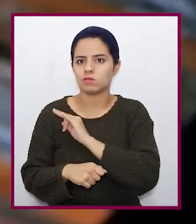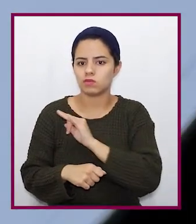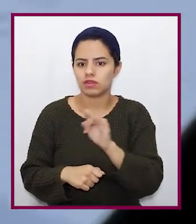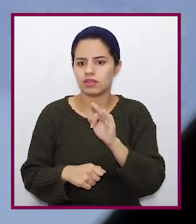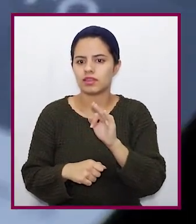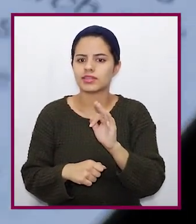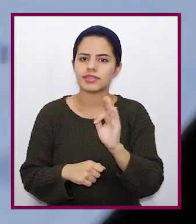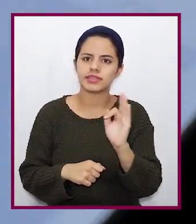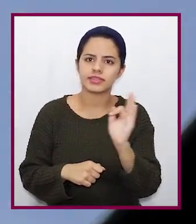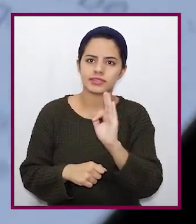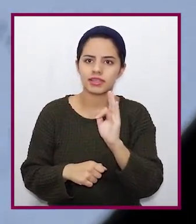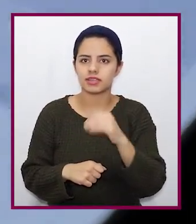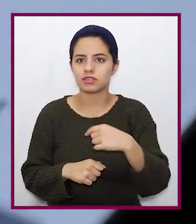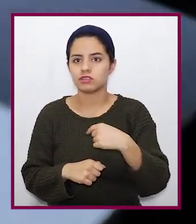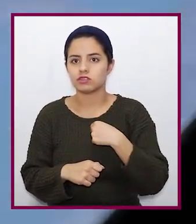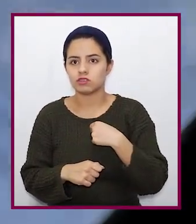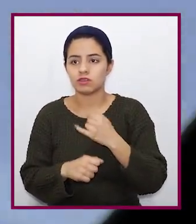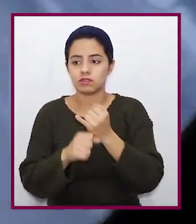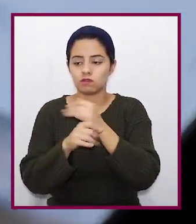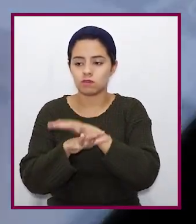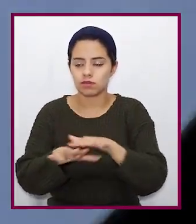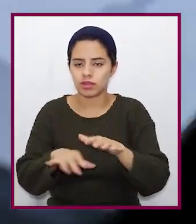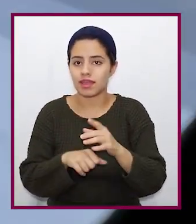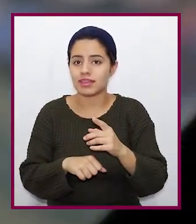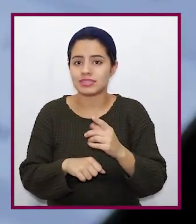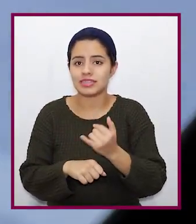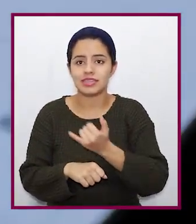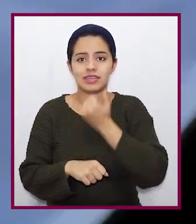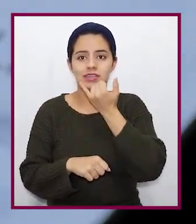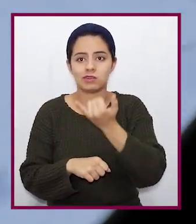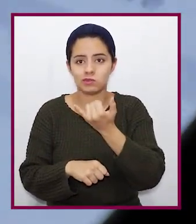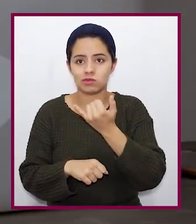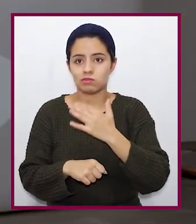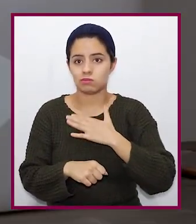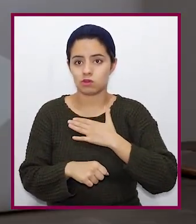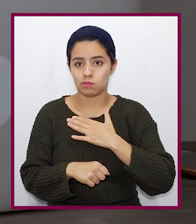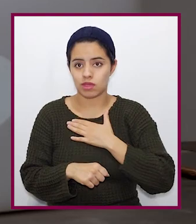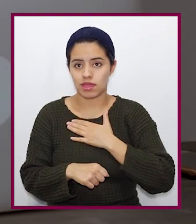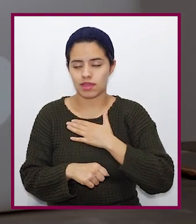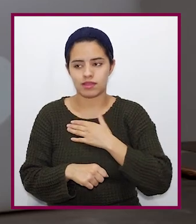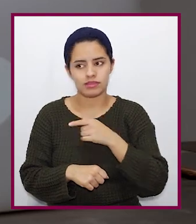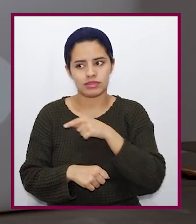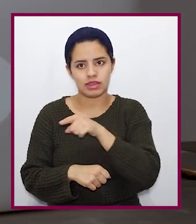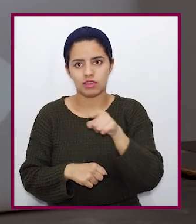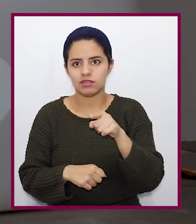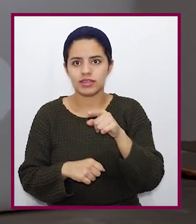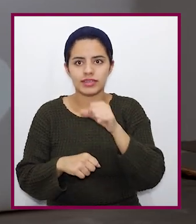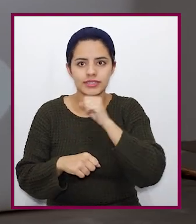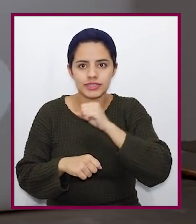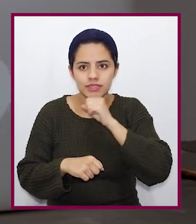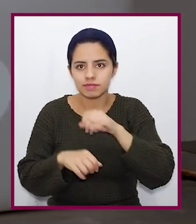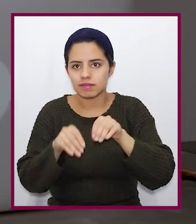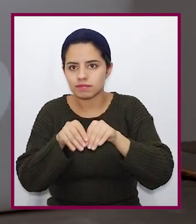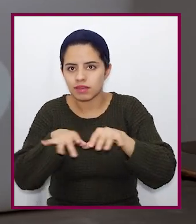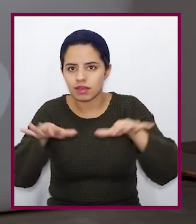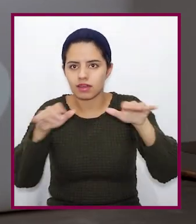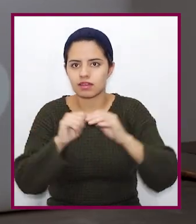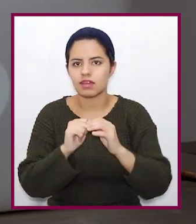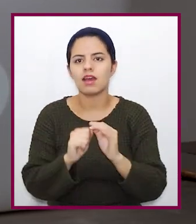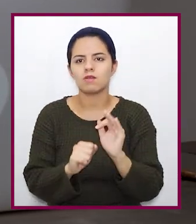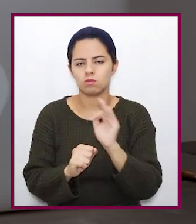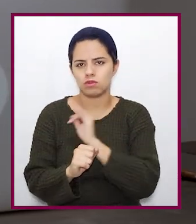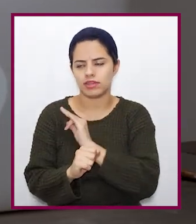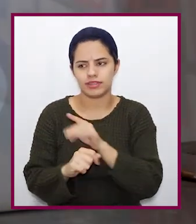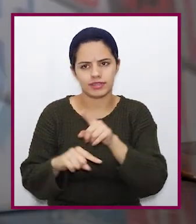enmendar públicamente cualquier información que tenga relación con su persona, que haya sido publicada y que sea